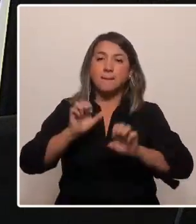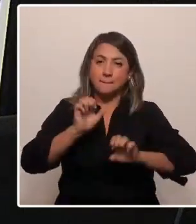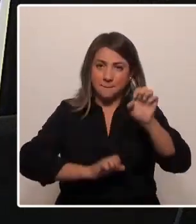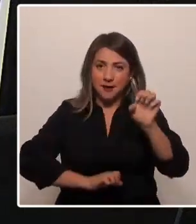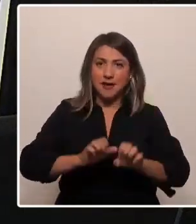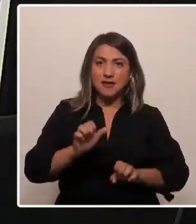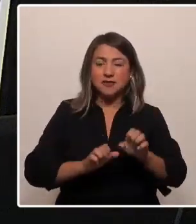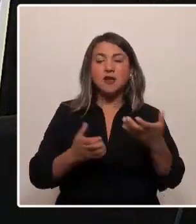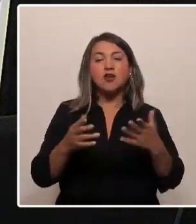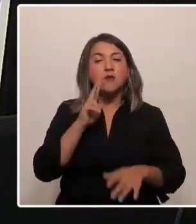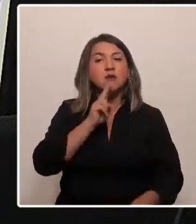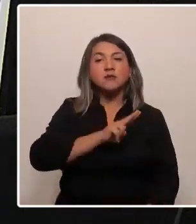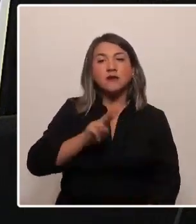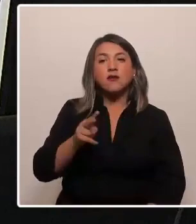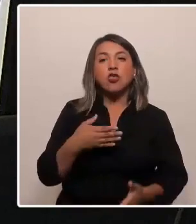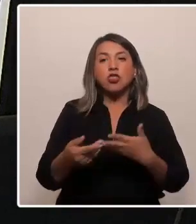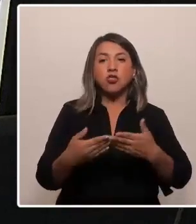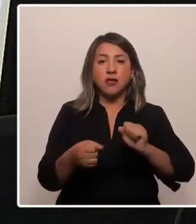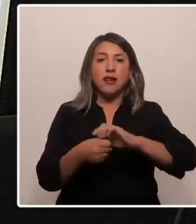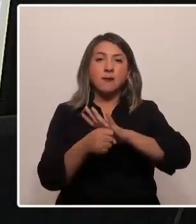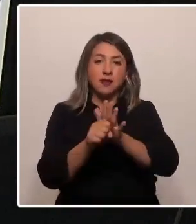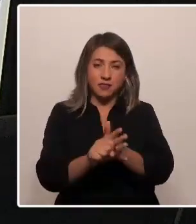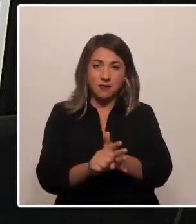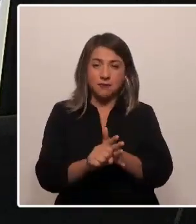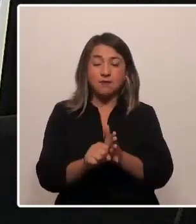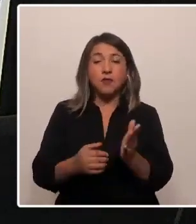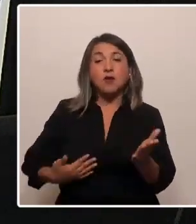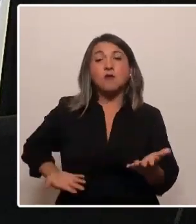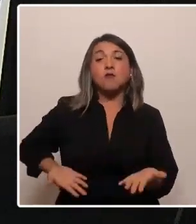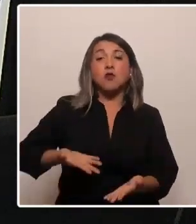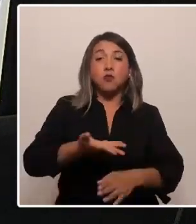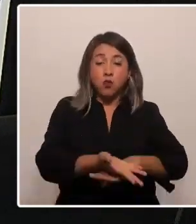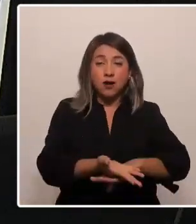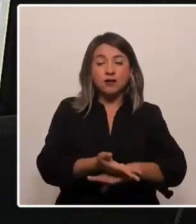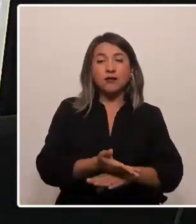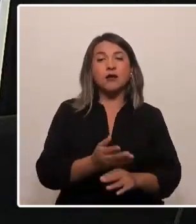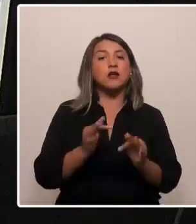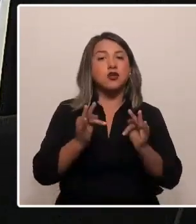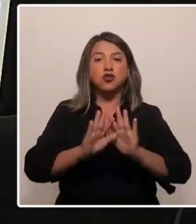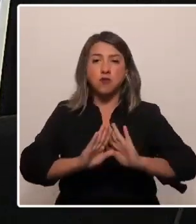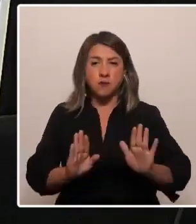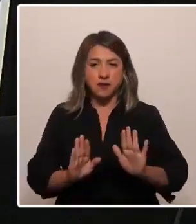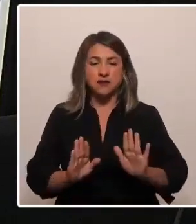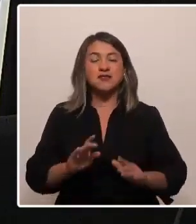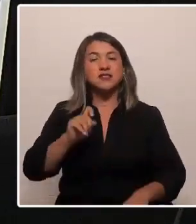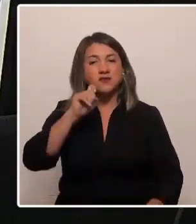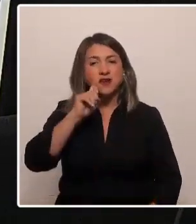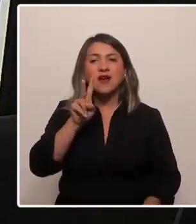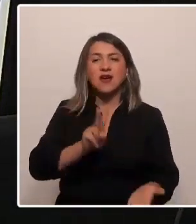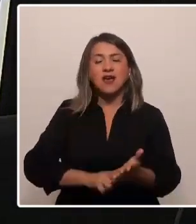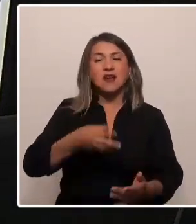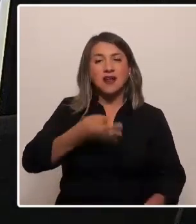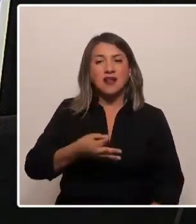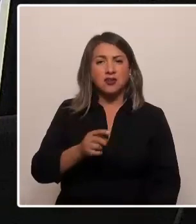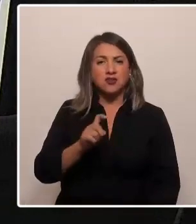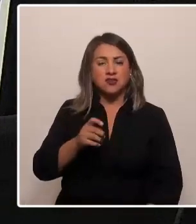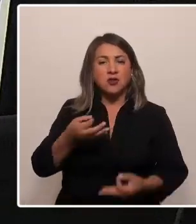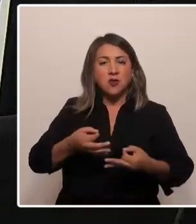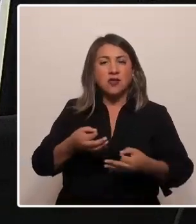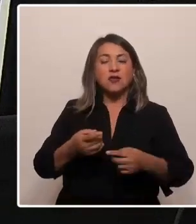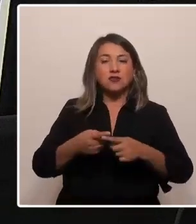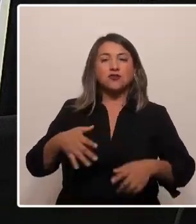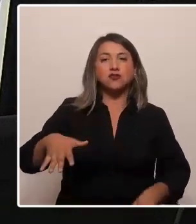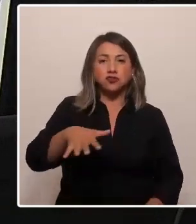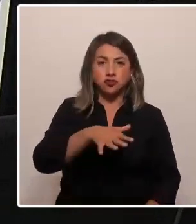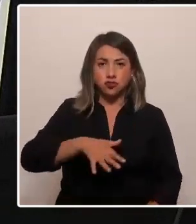como se vio reflejada en la pandemia. La propuesta de no más AFP habla de una real seguridad social, en donde